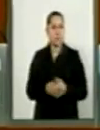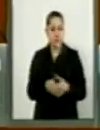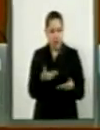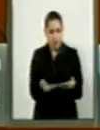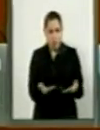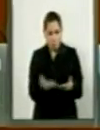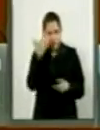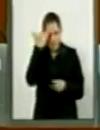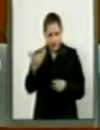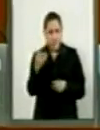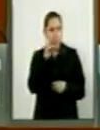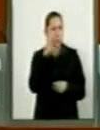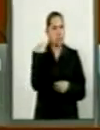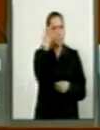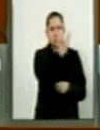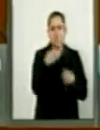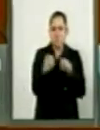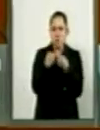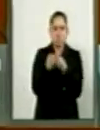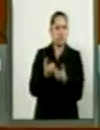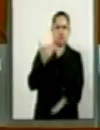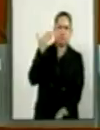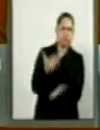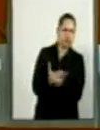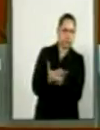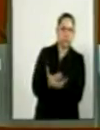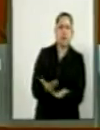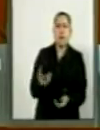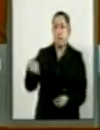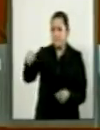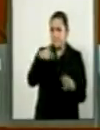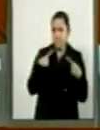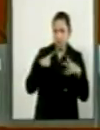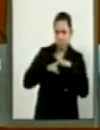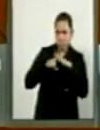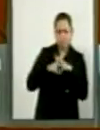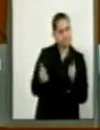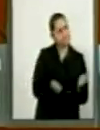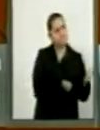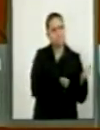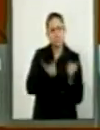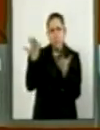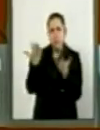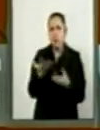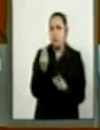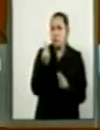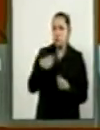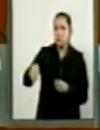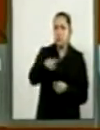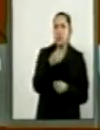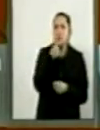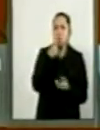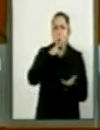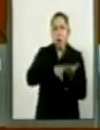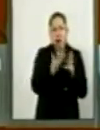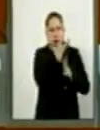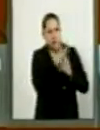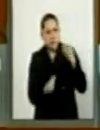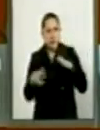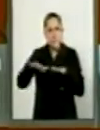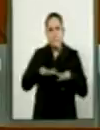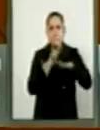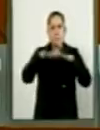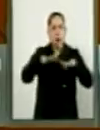construyen muros, se deporta masivamente a los migrantes, niños mueren en el mar y en las playas,